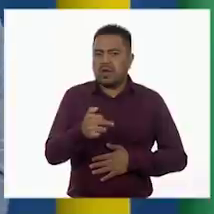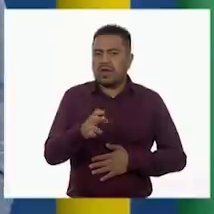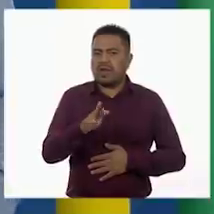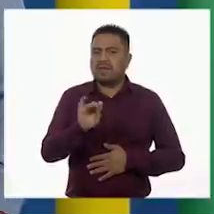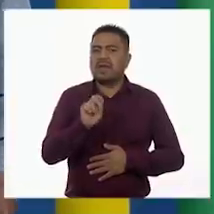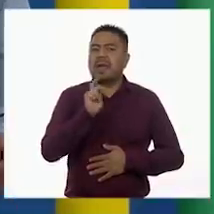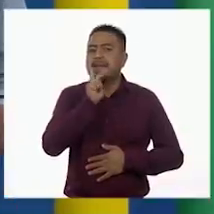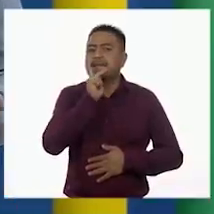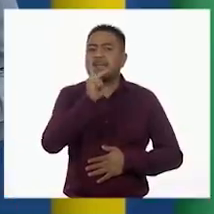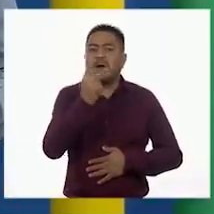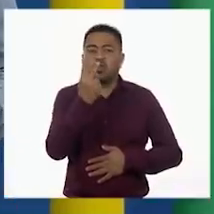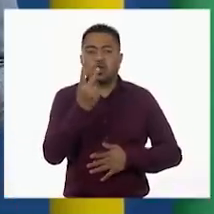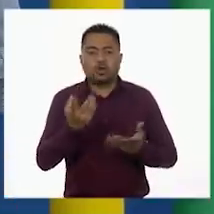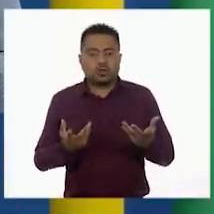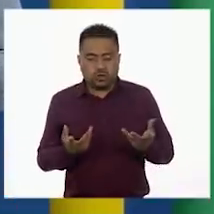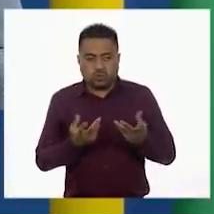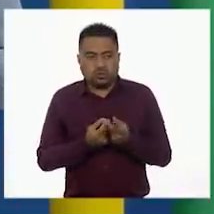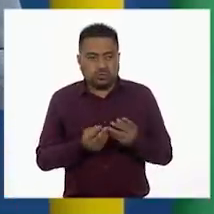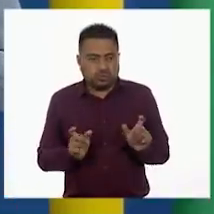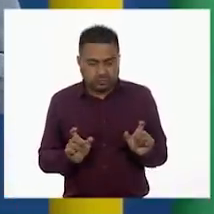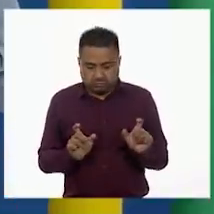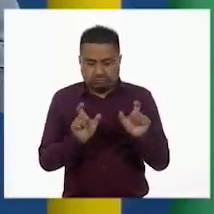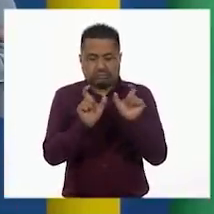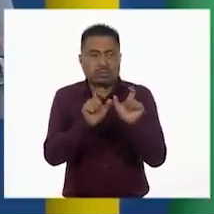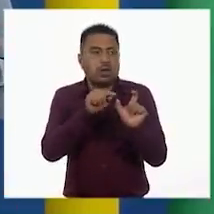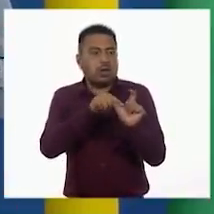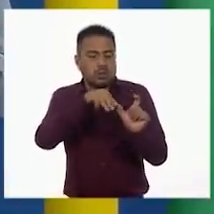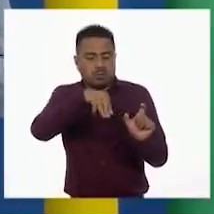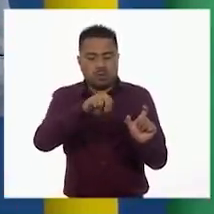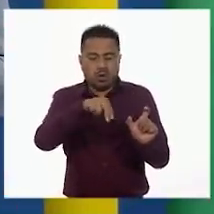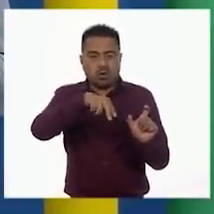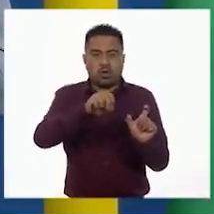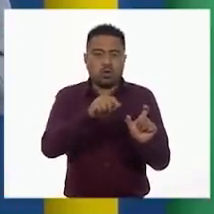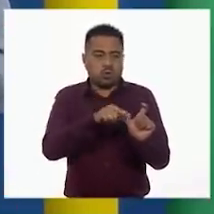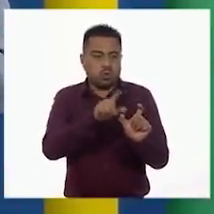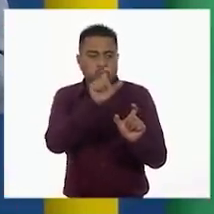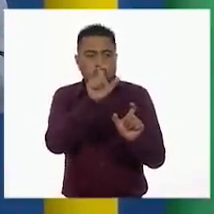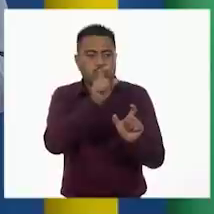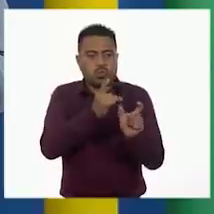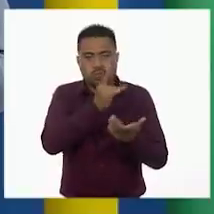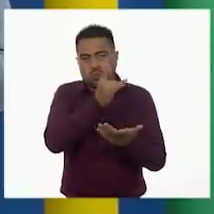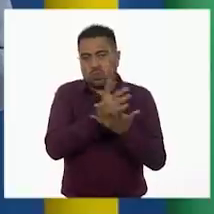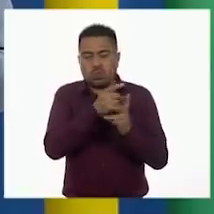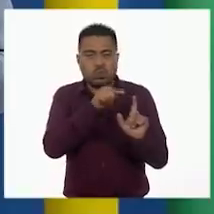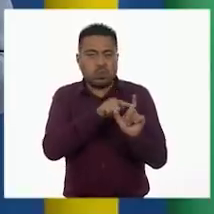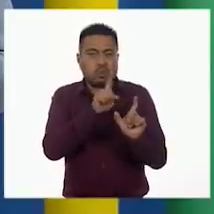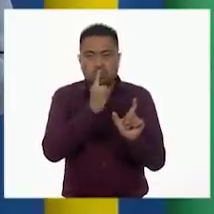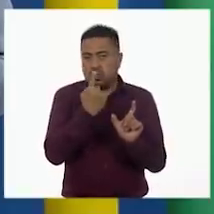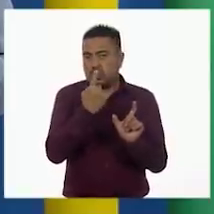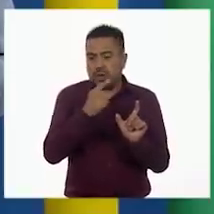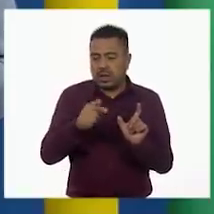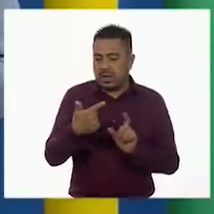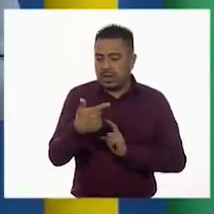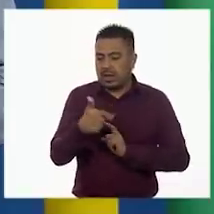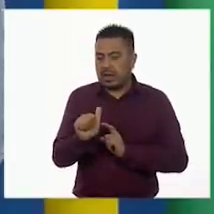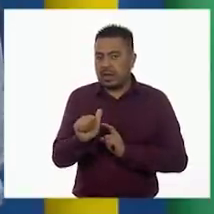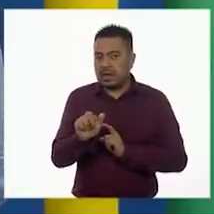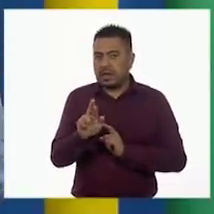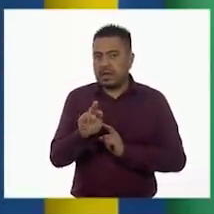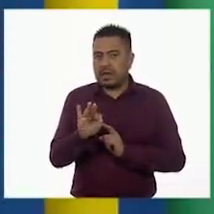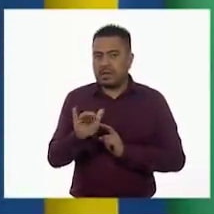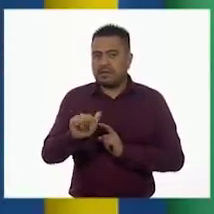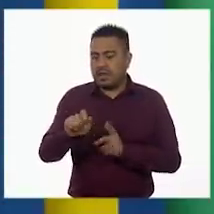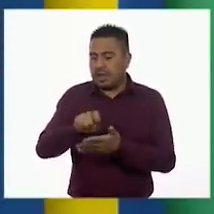una palabra compuesta donde mono quiere decir uno o única. Grafía quiere decir